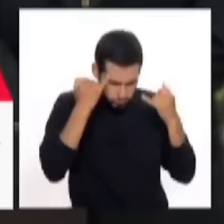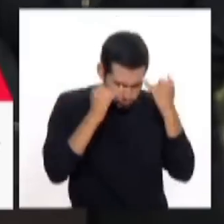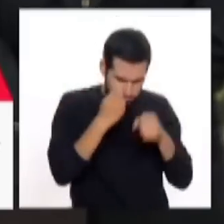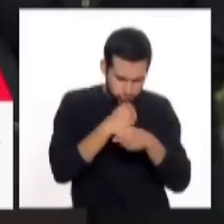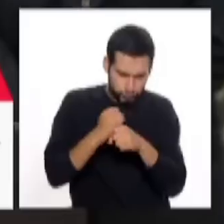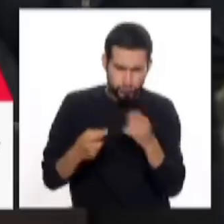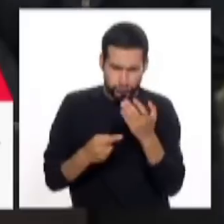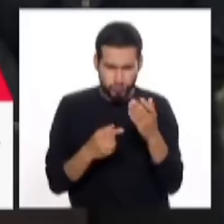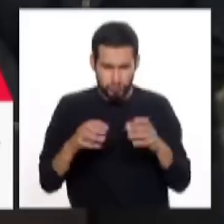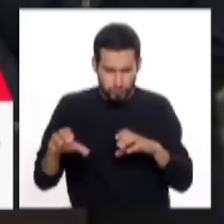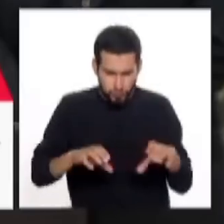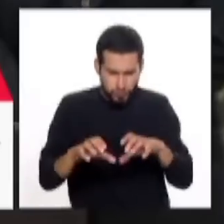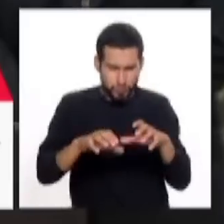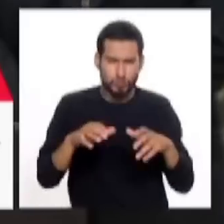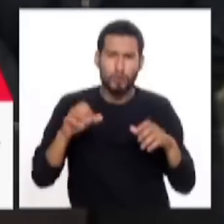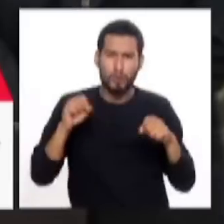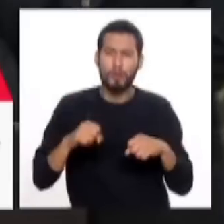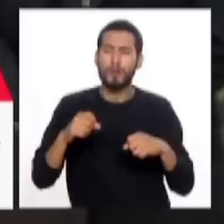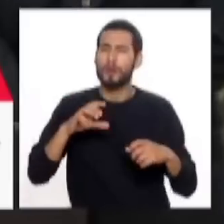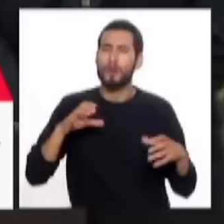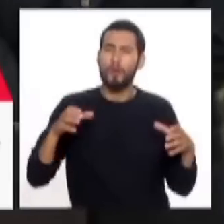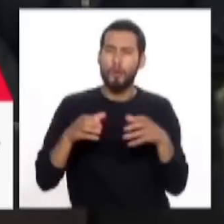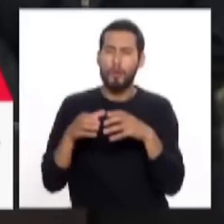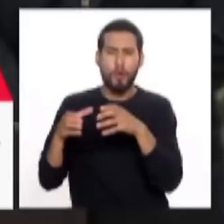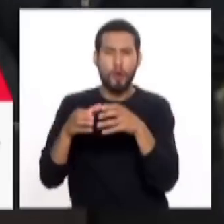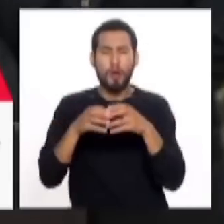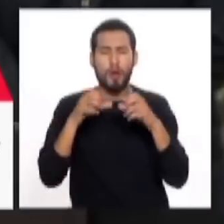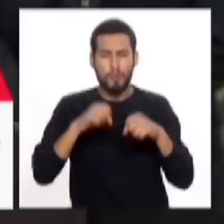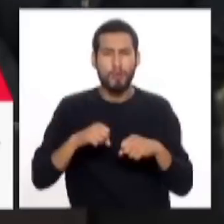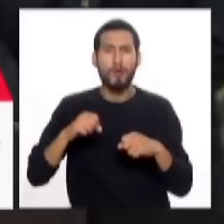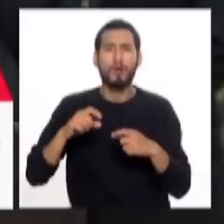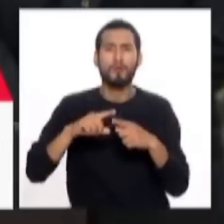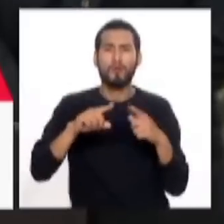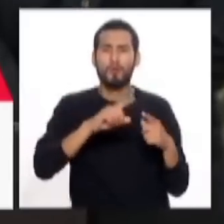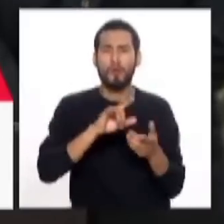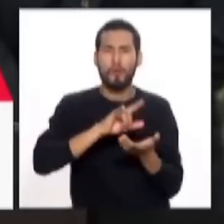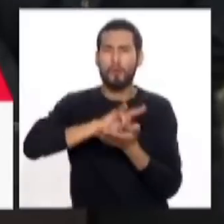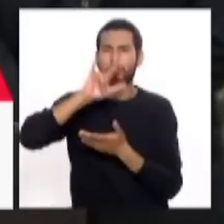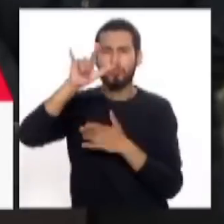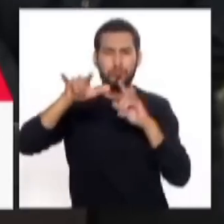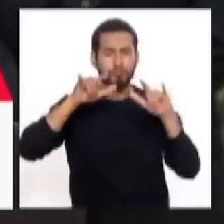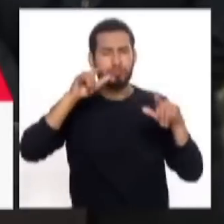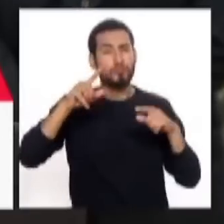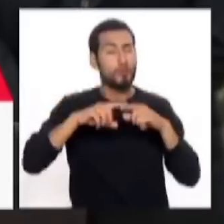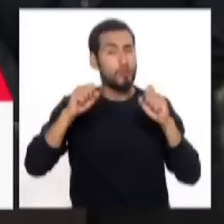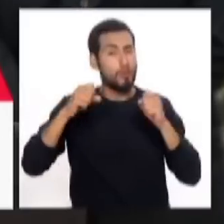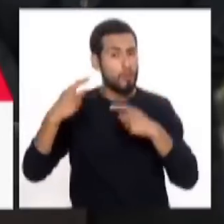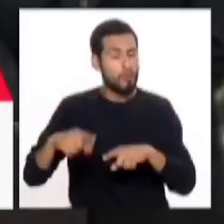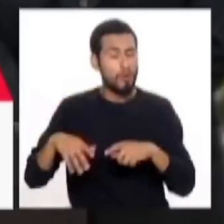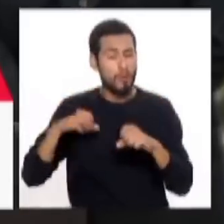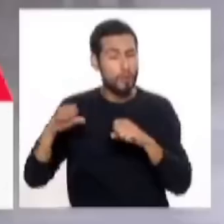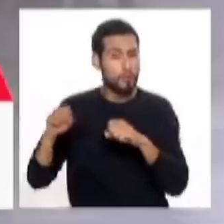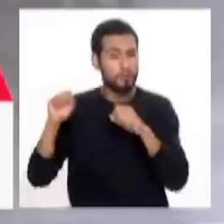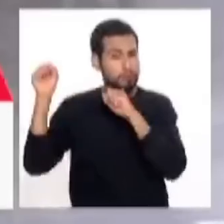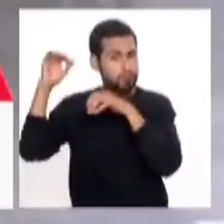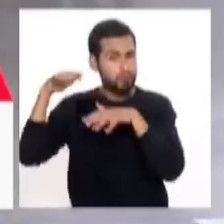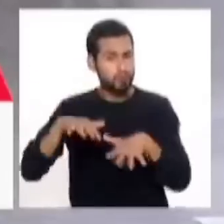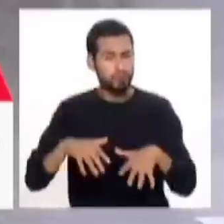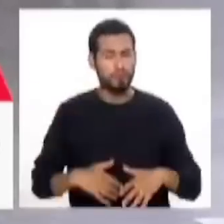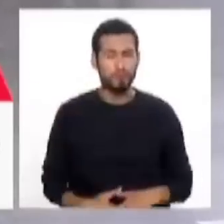nuestras instituciones para realizar operaciones aéreas en caso de ocurrir un desastre natural.